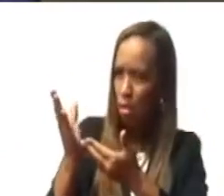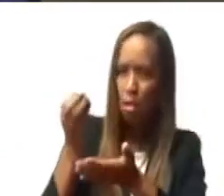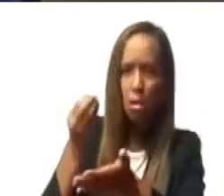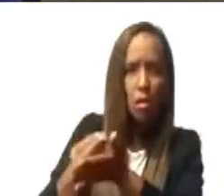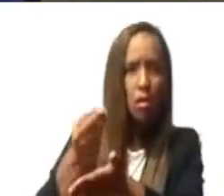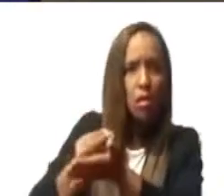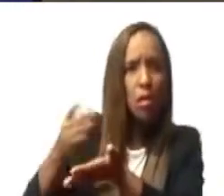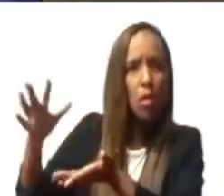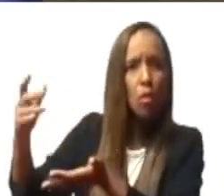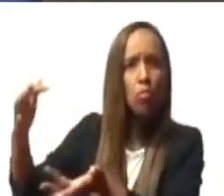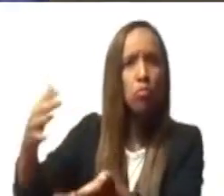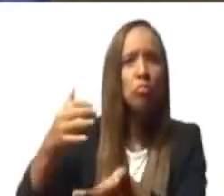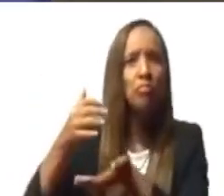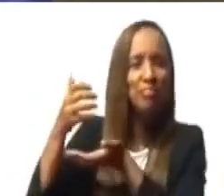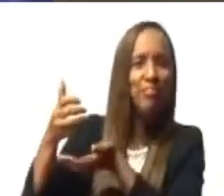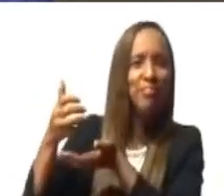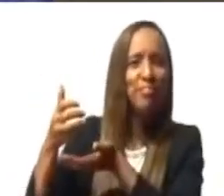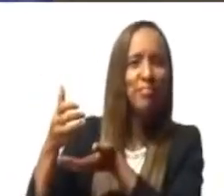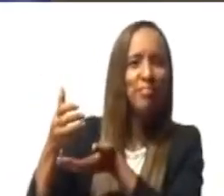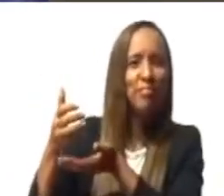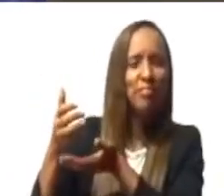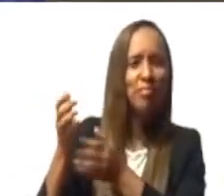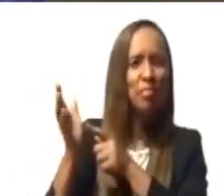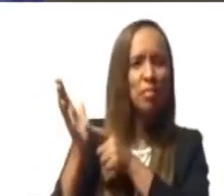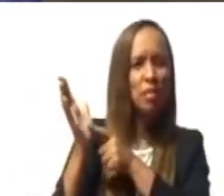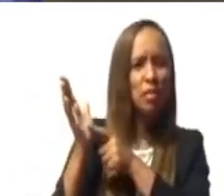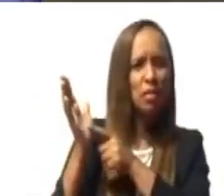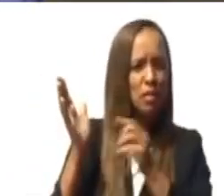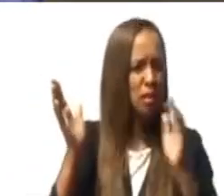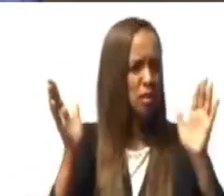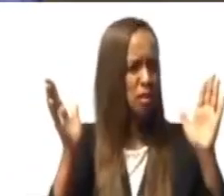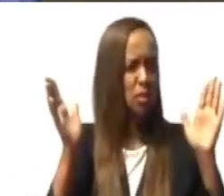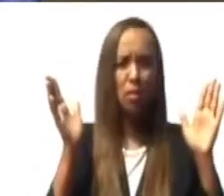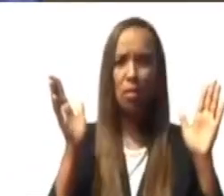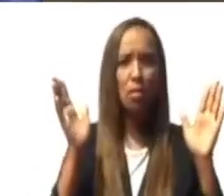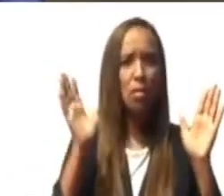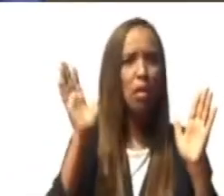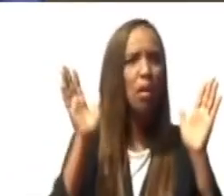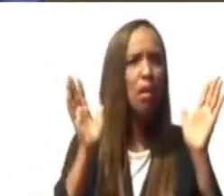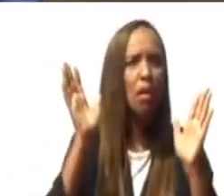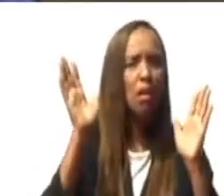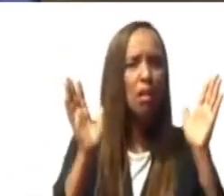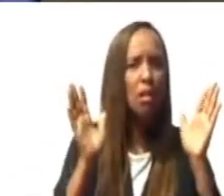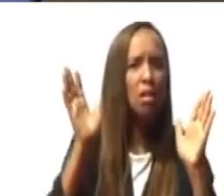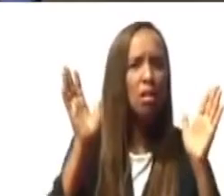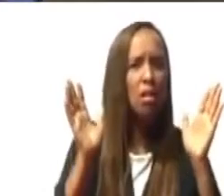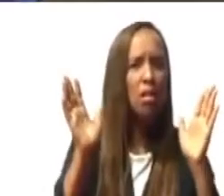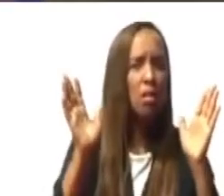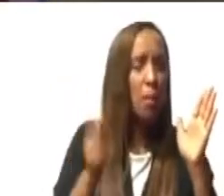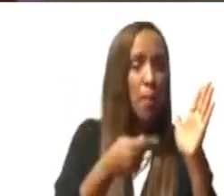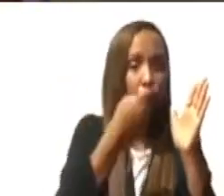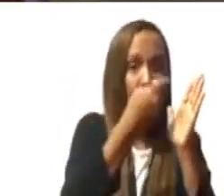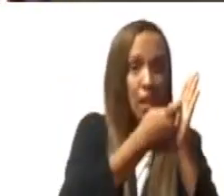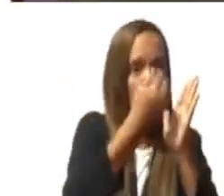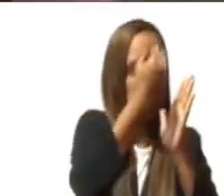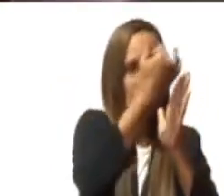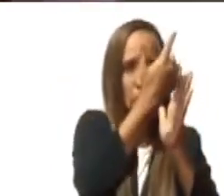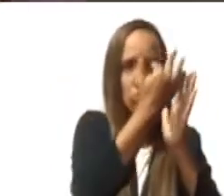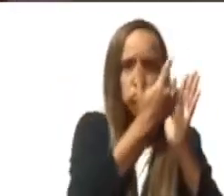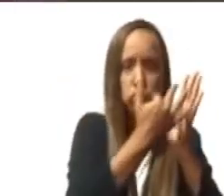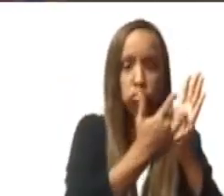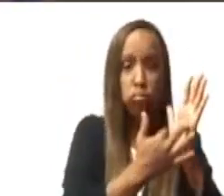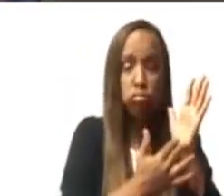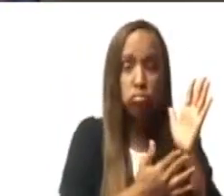y esta lista larga, interminable, de 42